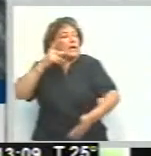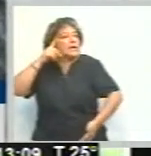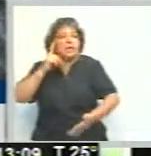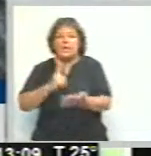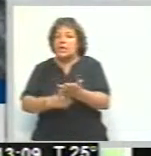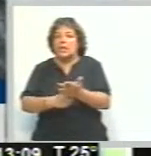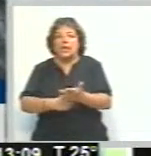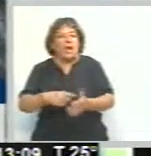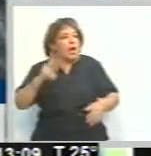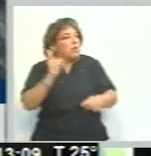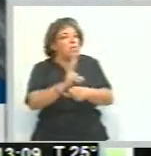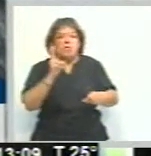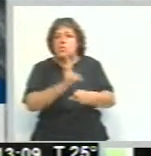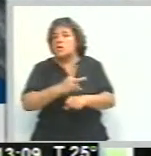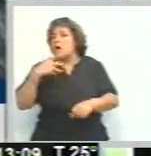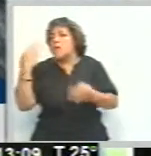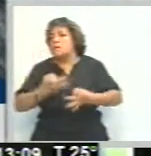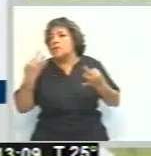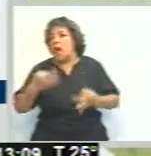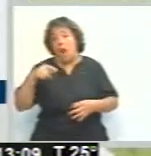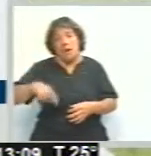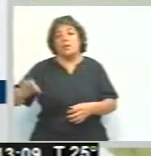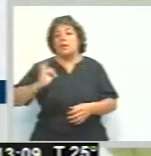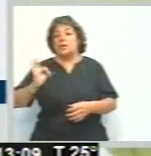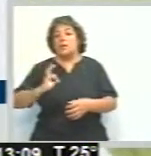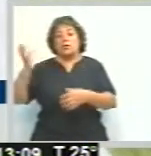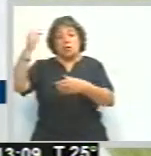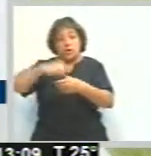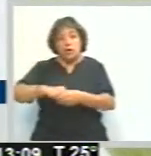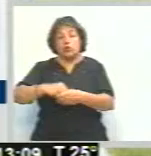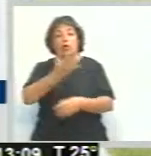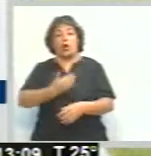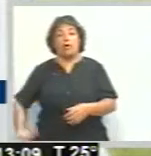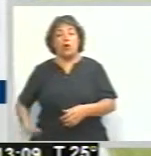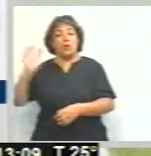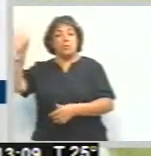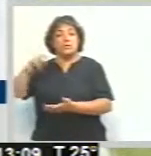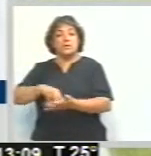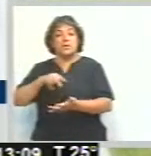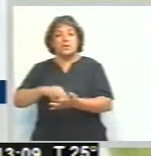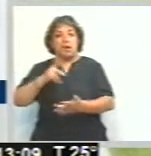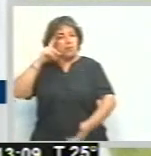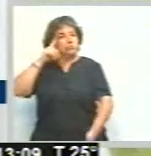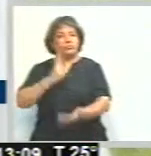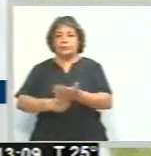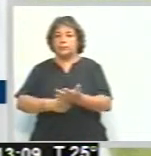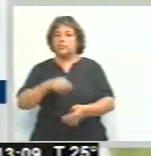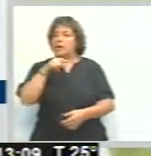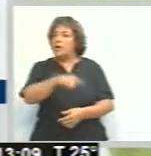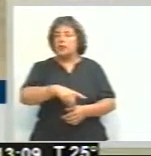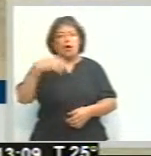Hace 2 años que veníamos planteándolo, este año, bueno, desde el gobierno provincial se ha dictado la emergencia porque creo que ya era una